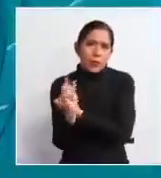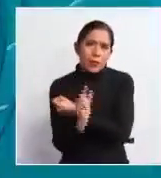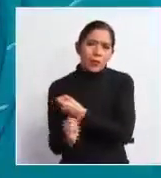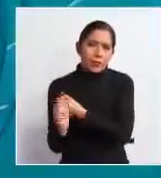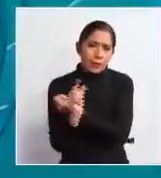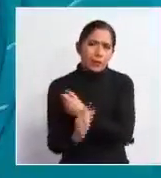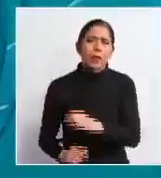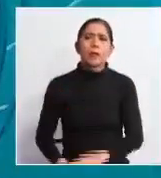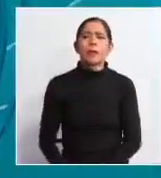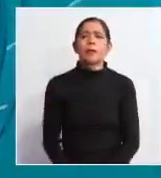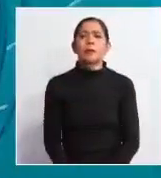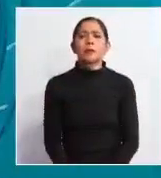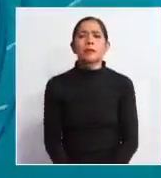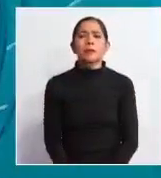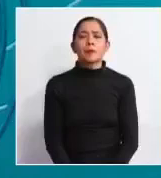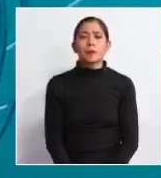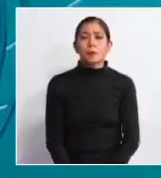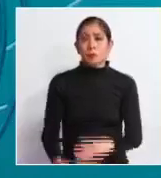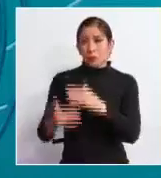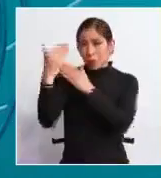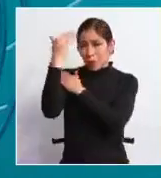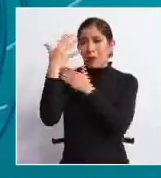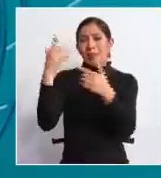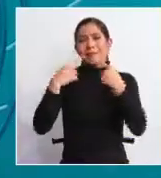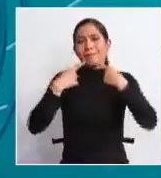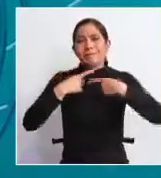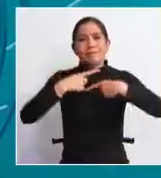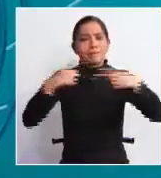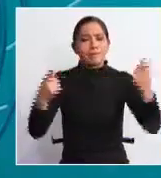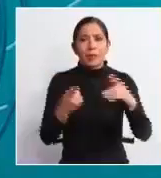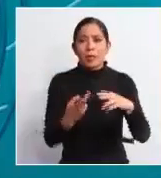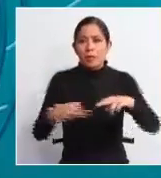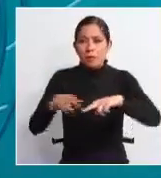Y en Santa Cruz, ante la alerta por el incremento de casos, el